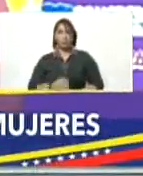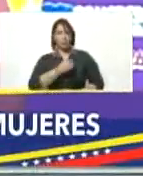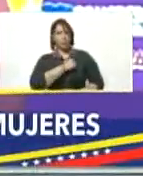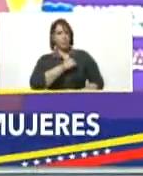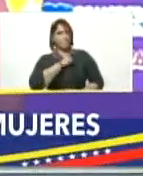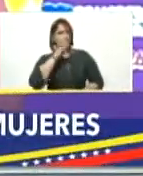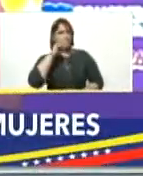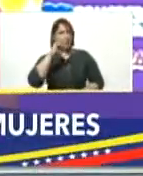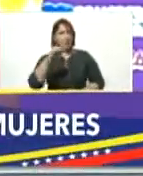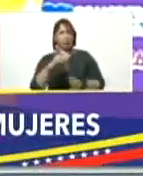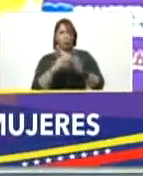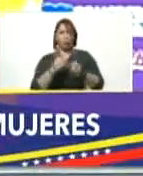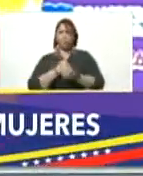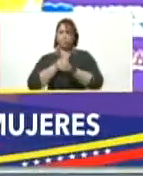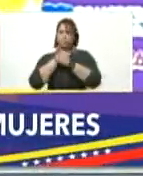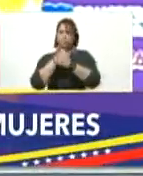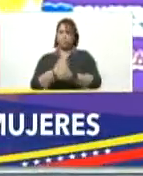Camaradas, todo mi amor.